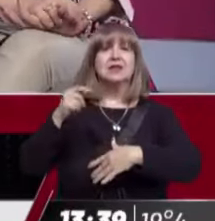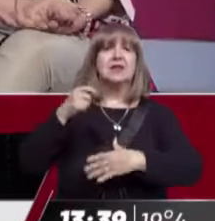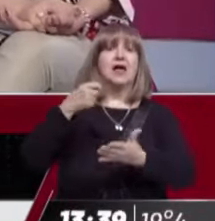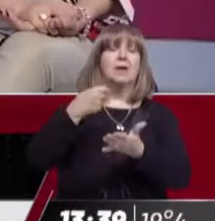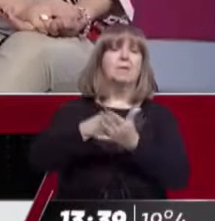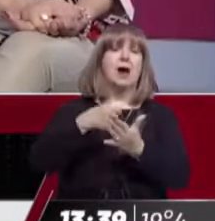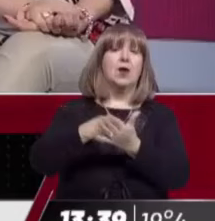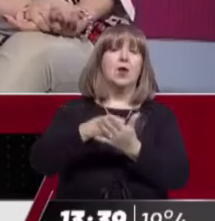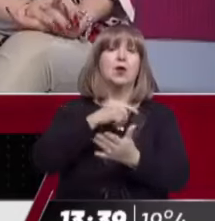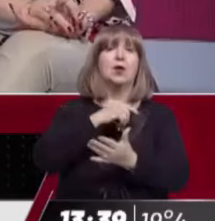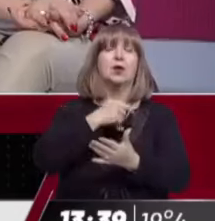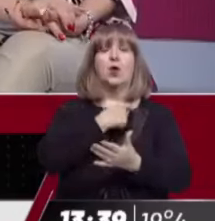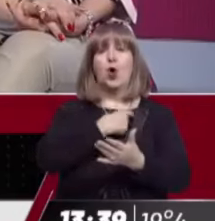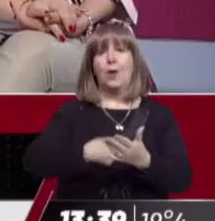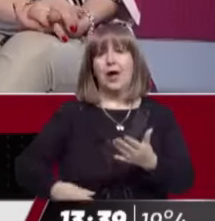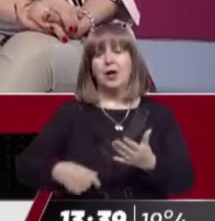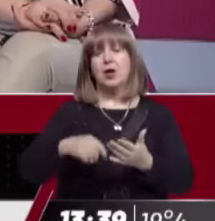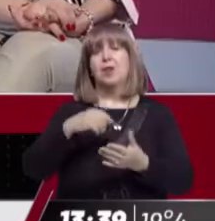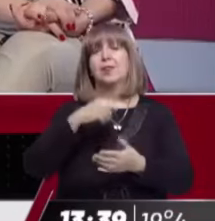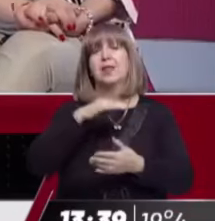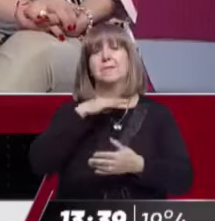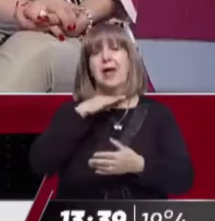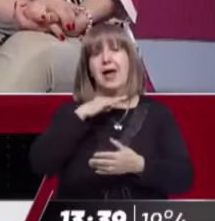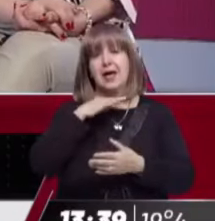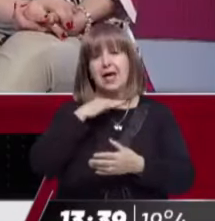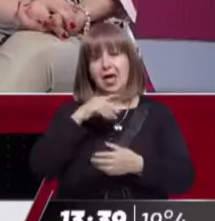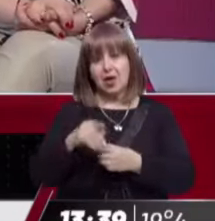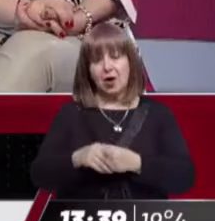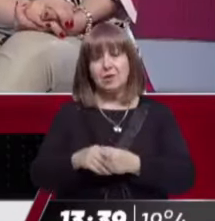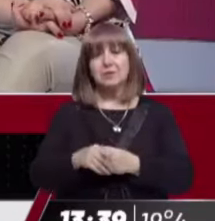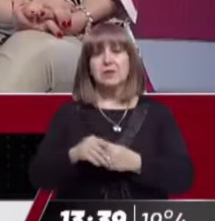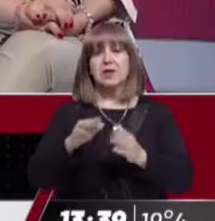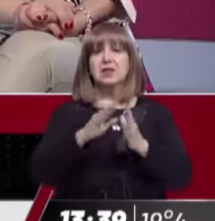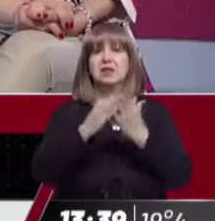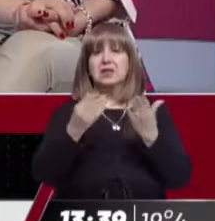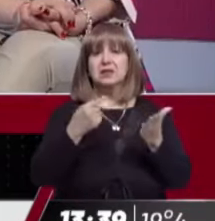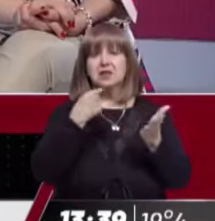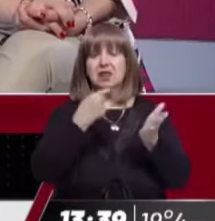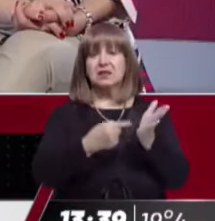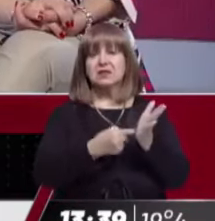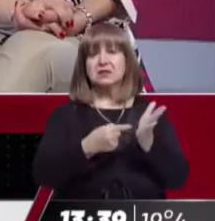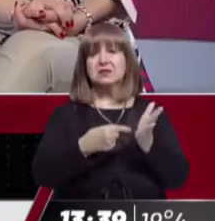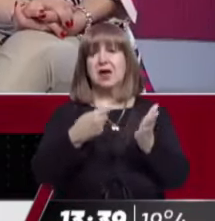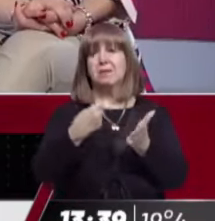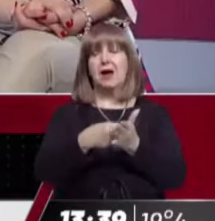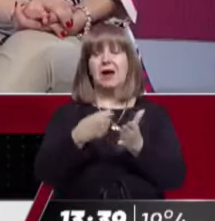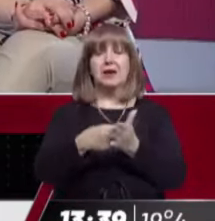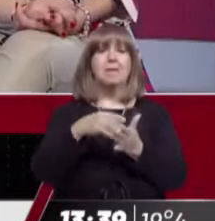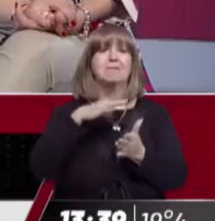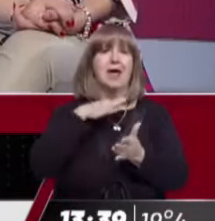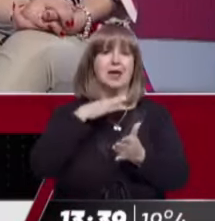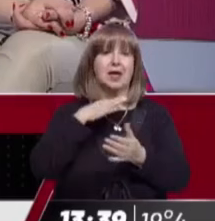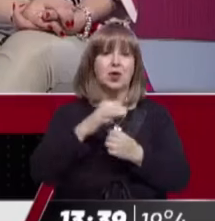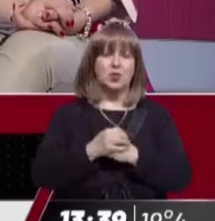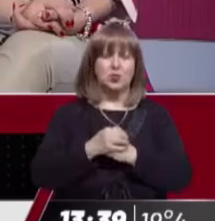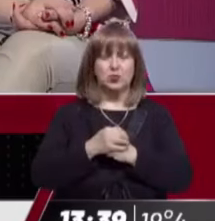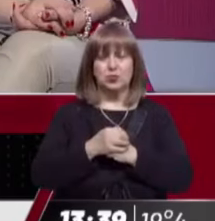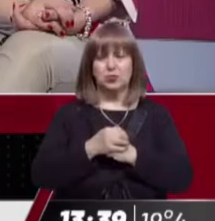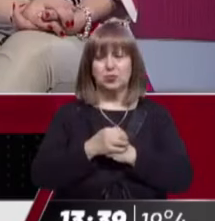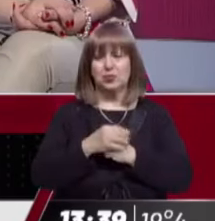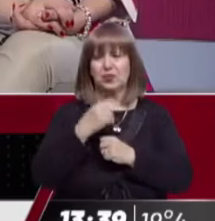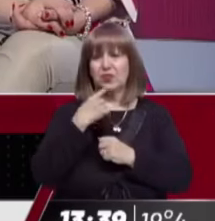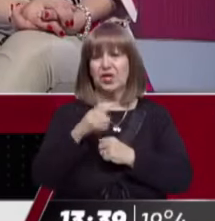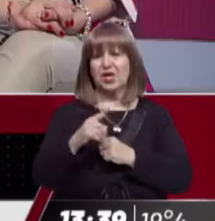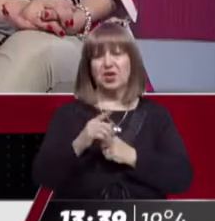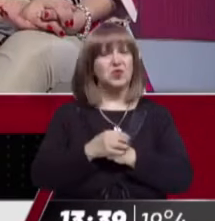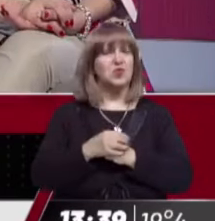de México. Con un arancel especial. Bueno, lo mismo que hizo acá, da las mismas lecciones para todos. Realmente bastante terrible lo que hay